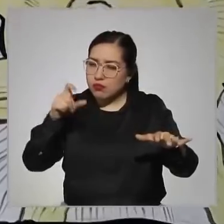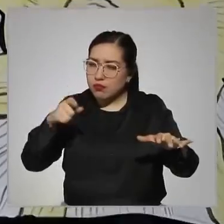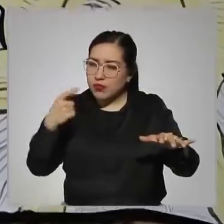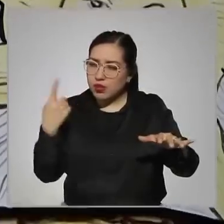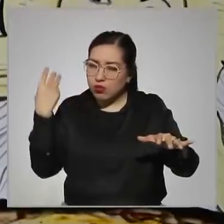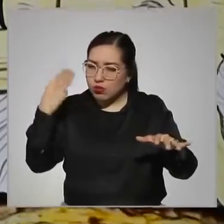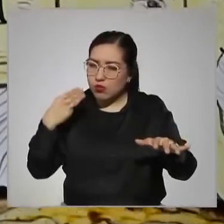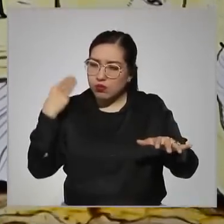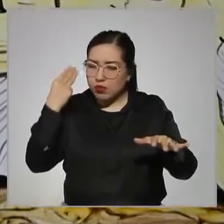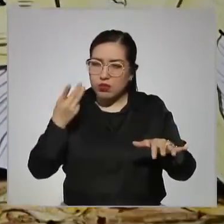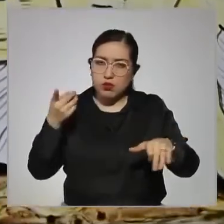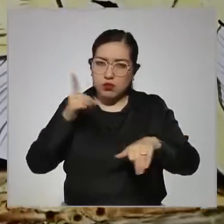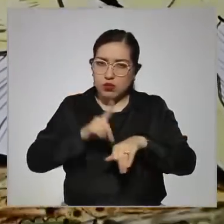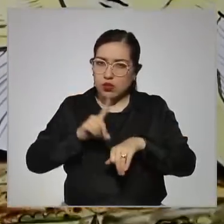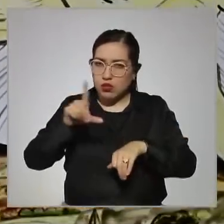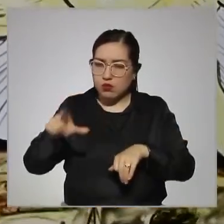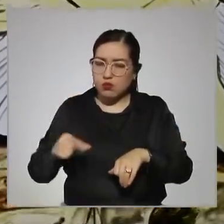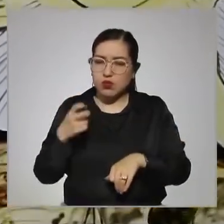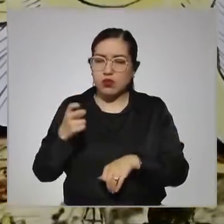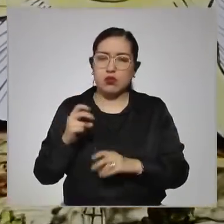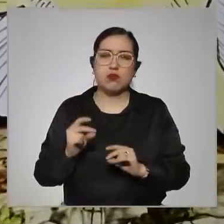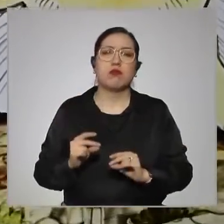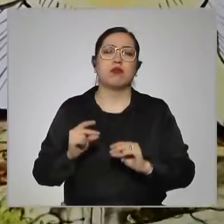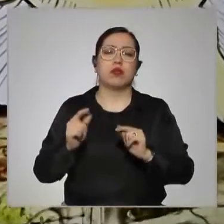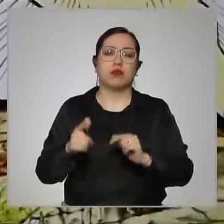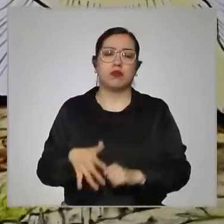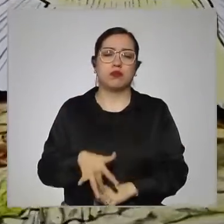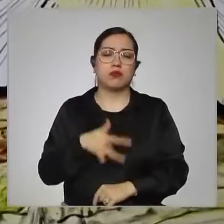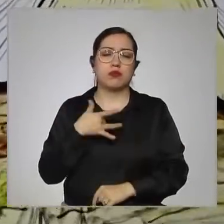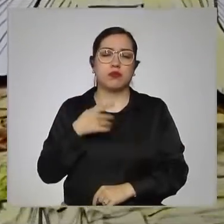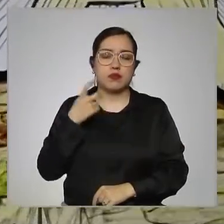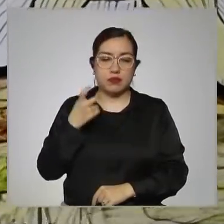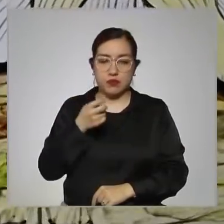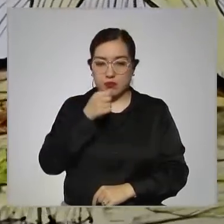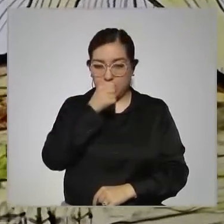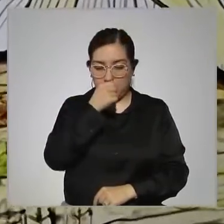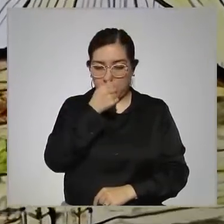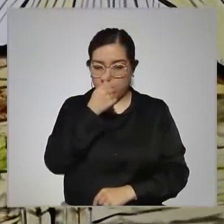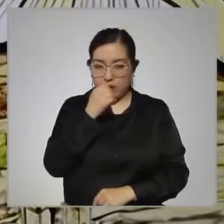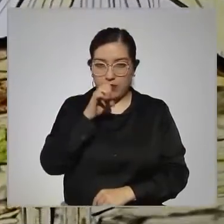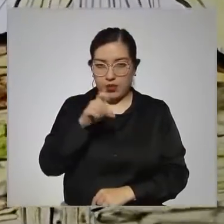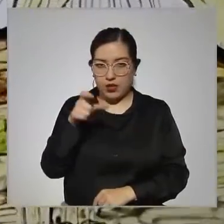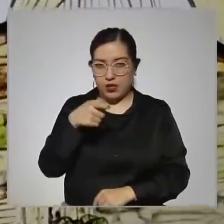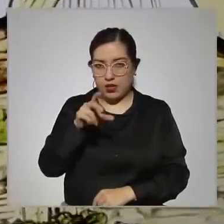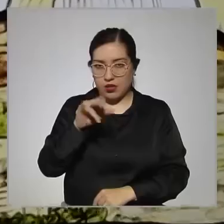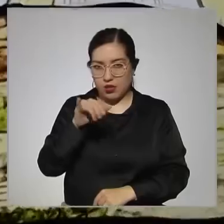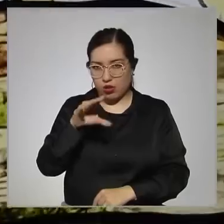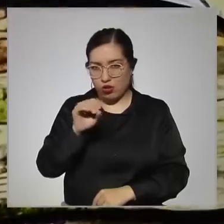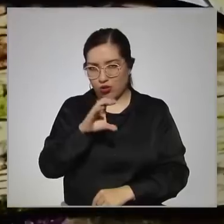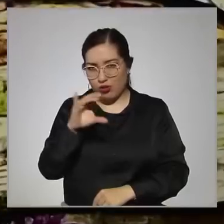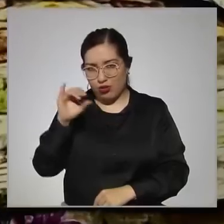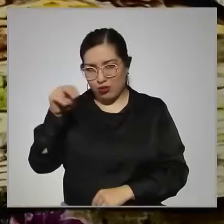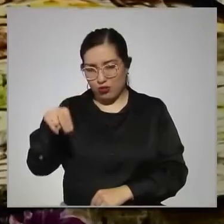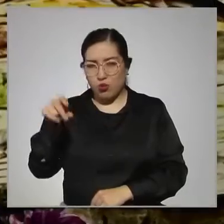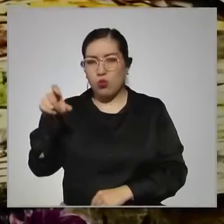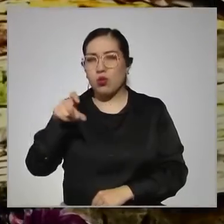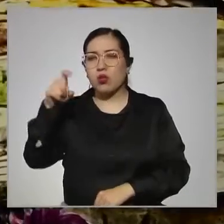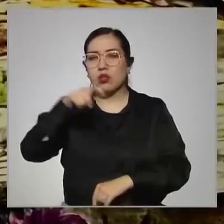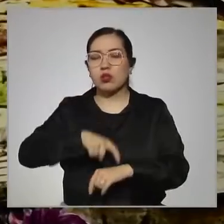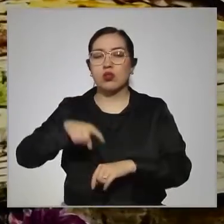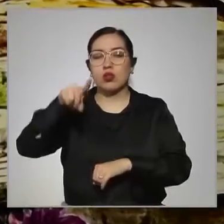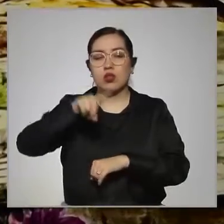de marzo. Ese instante, el equinoccio, ocurría el día 11 de